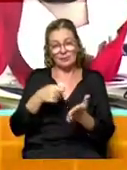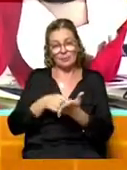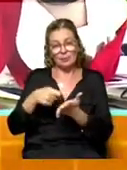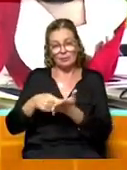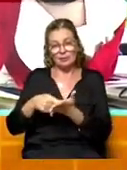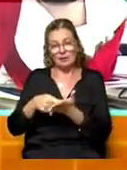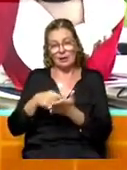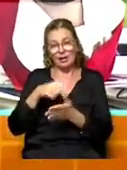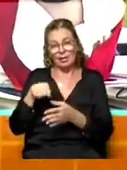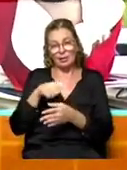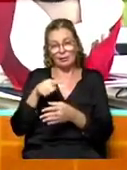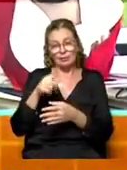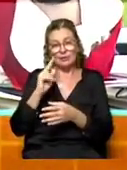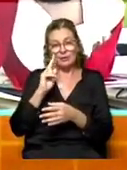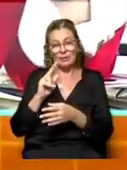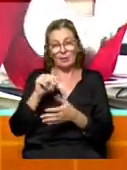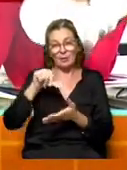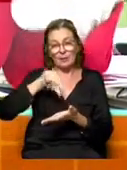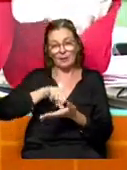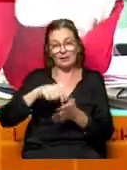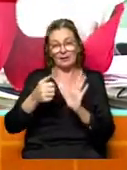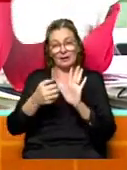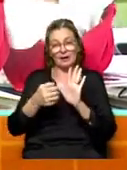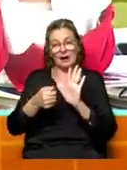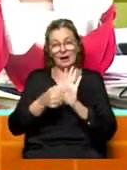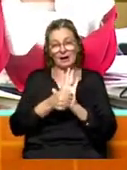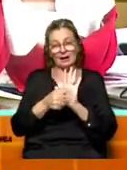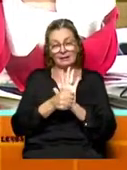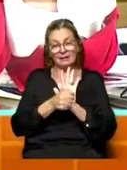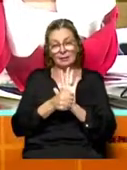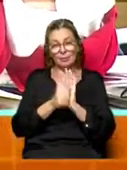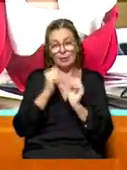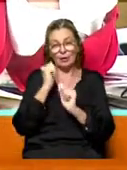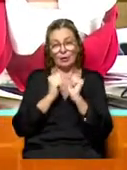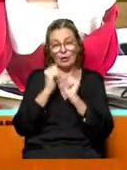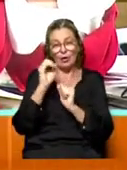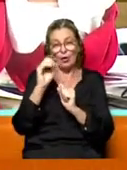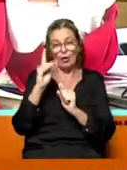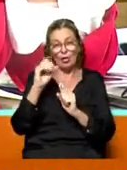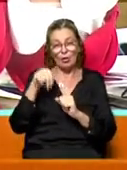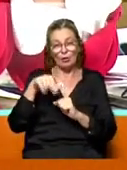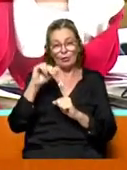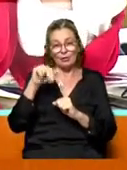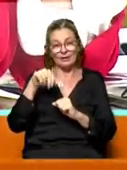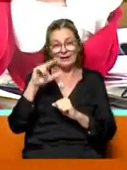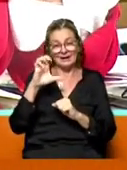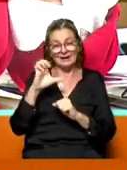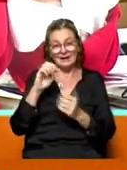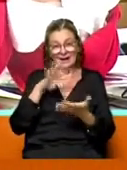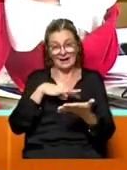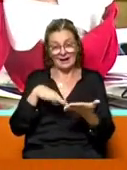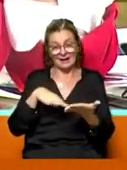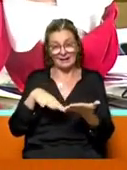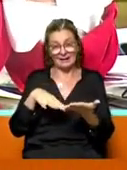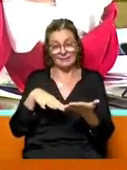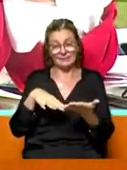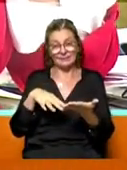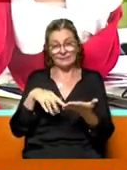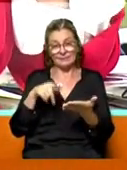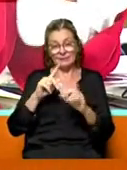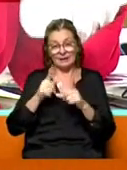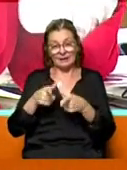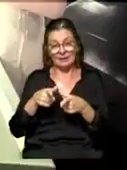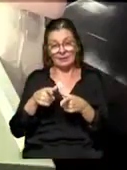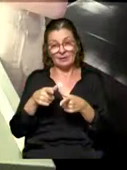estamos tratando el país, el artículo del el economista O'Donnell lo leí, y leí la columna de Andrés Danza, que